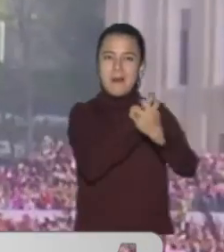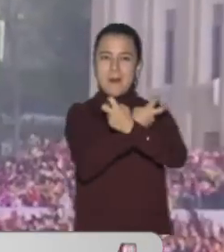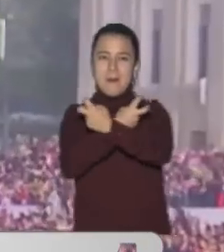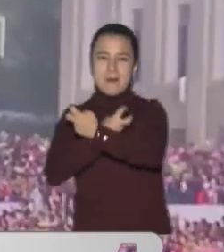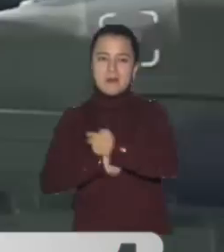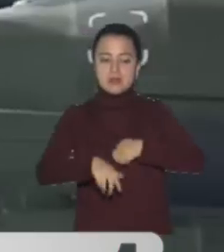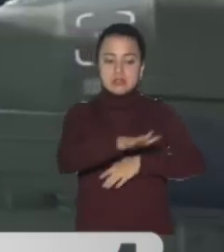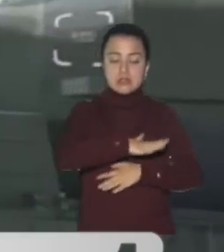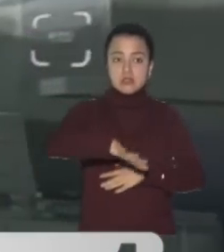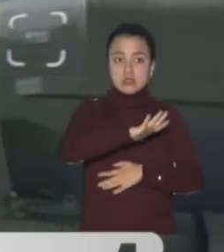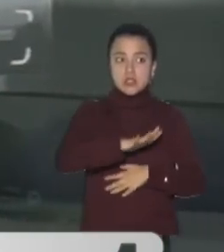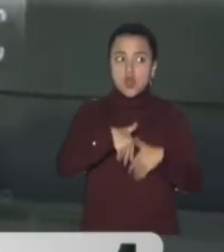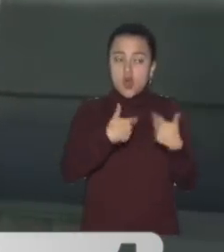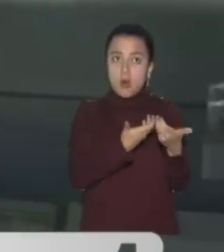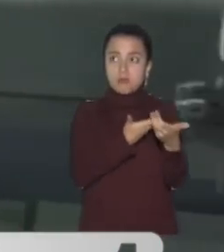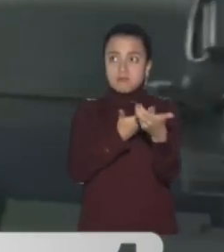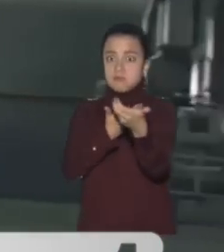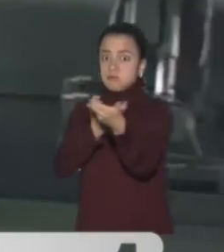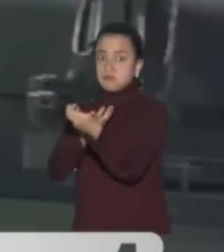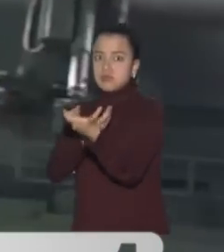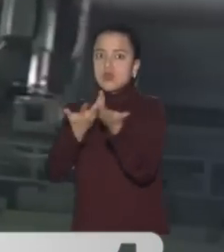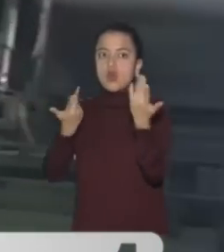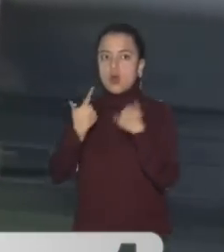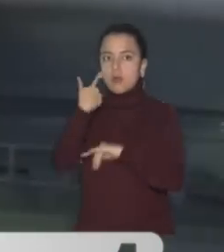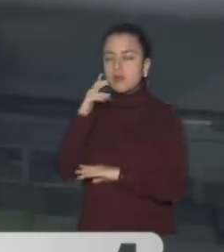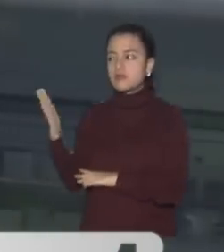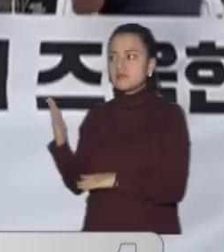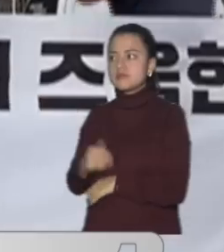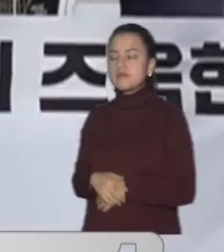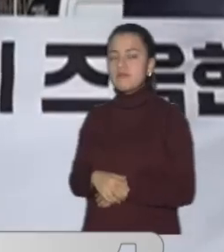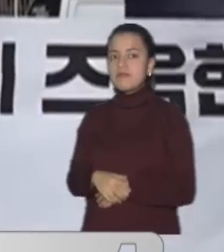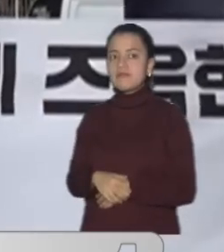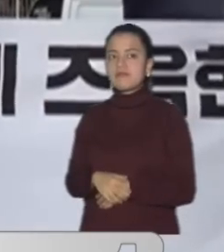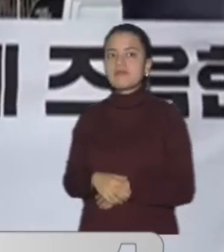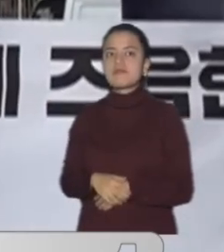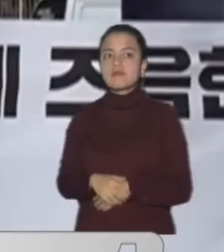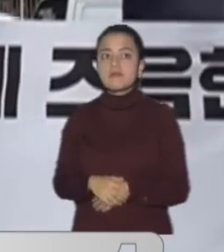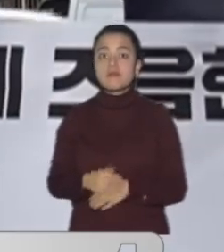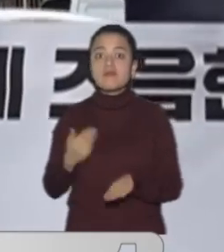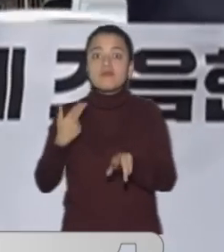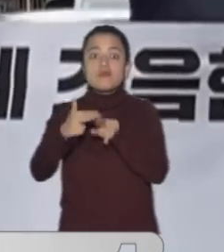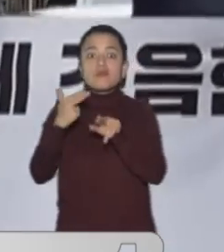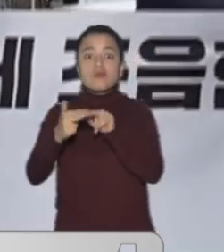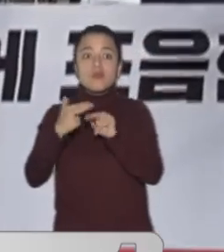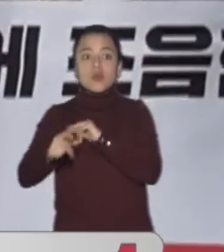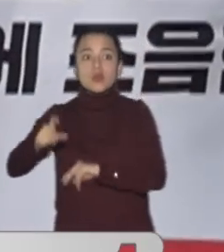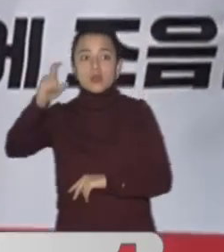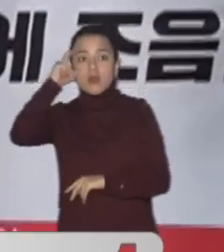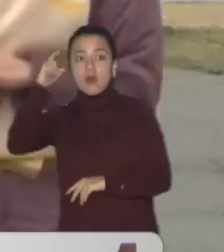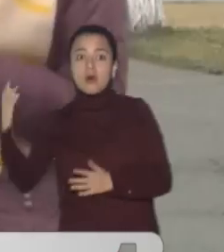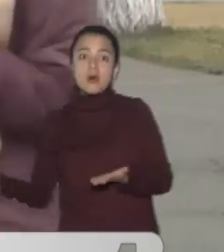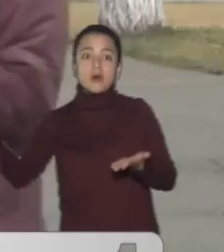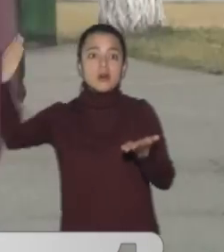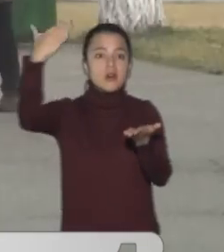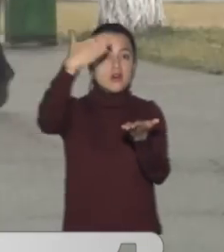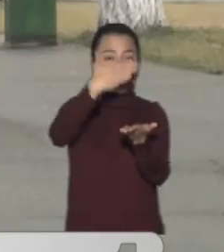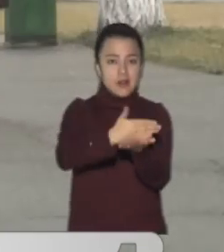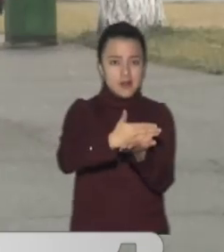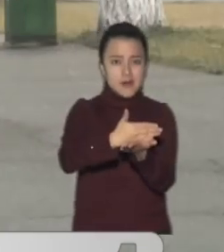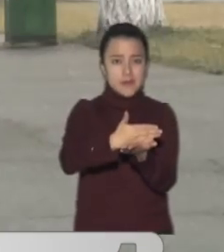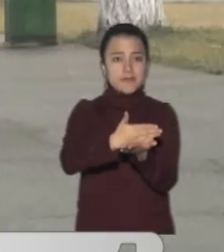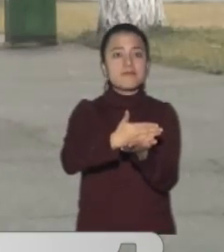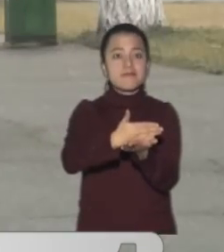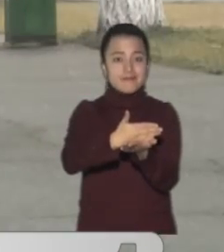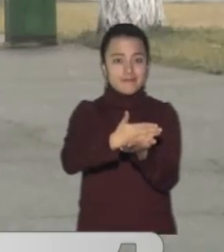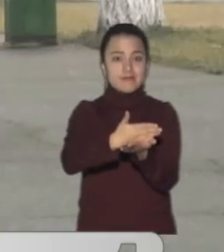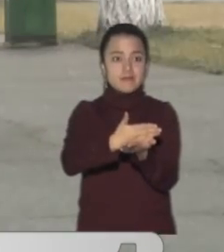de su país, que está a solo unas horas de la importante visita del presidente estadounidense Joe Biden a Seúl. Esto a pesar del fuerte brote